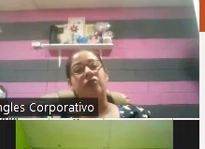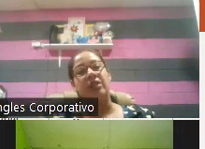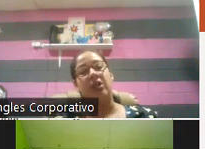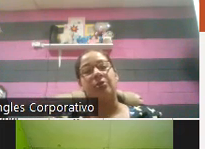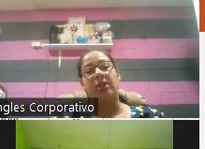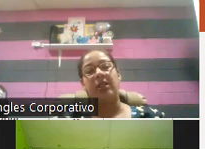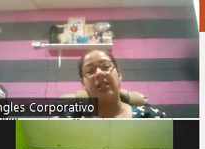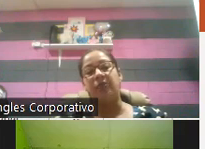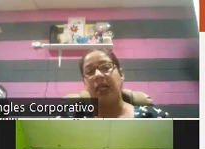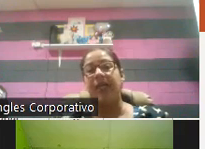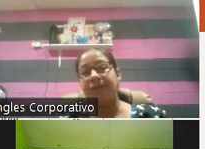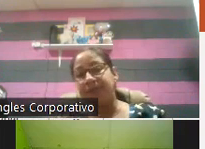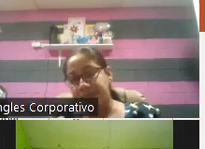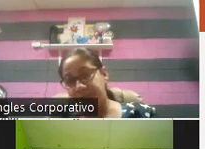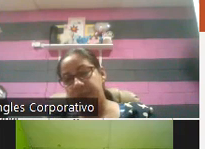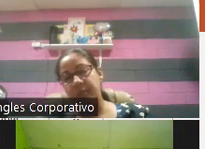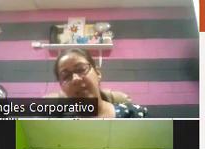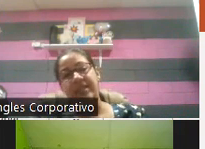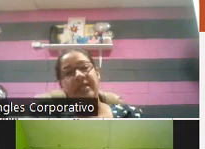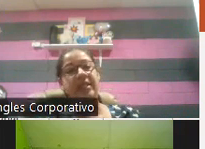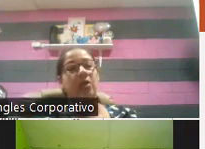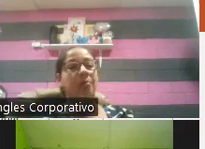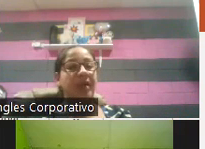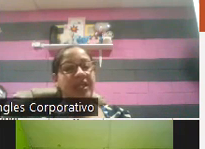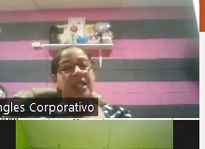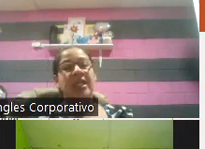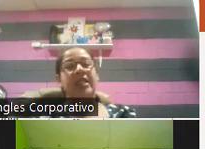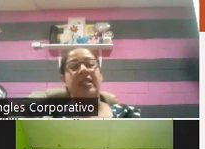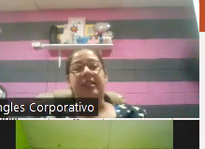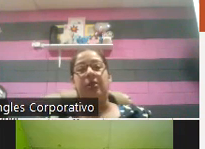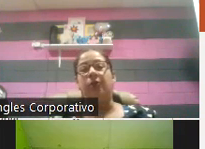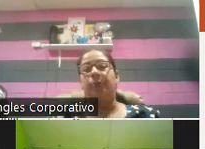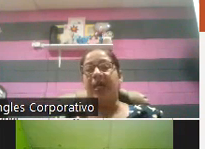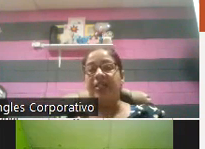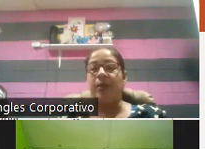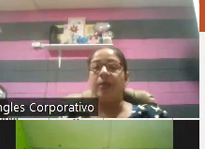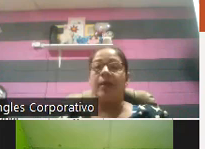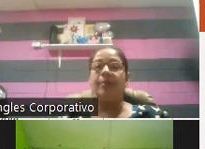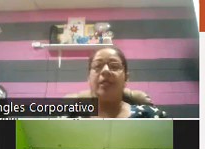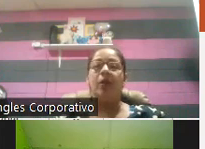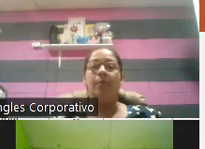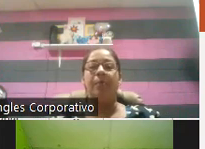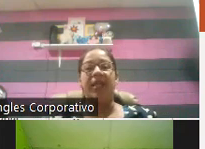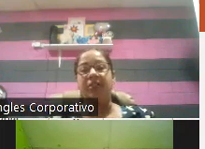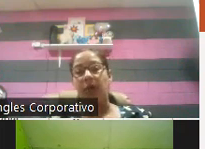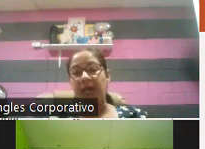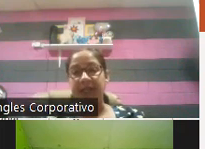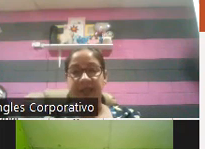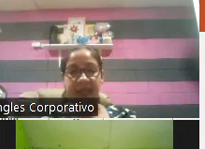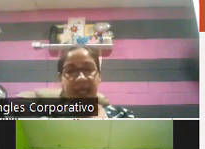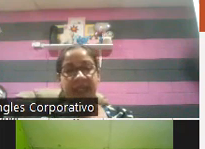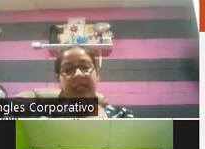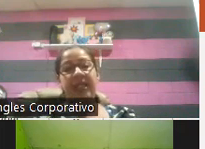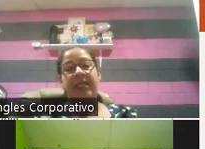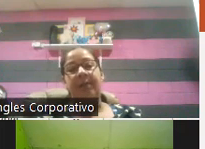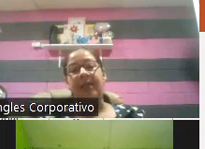Cómo funcionan los motores de búsqueda está ese H page y es page cuando hablamos del h page todas las